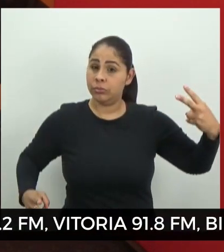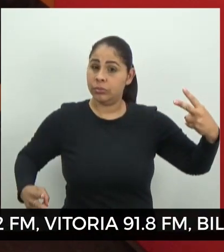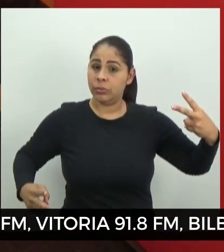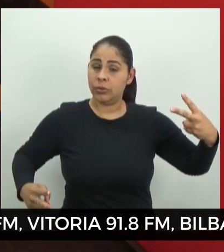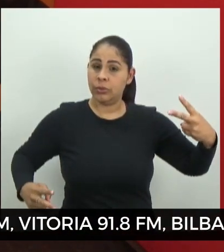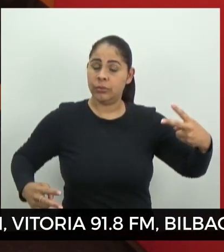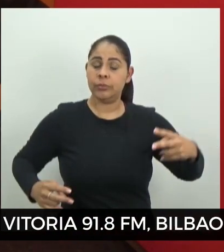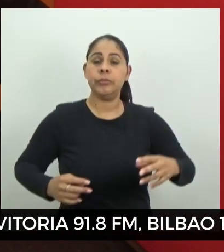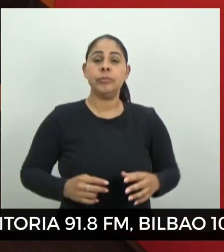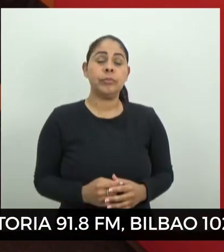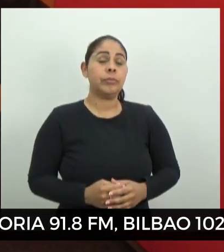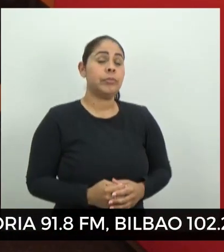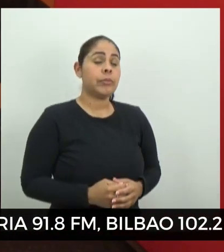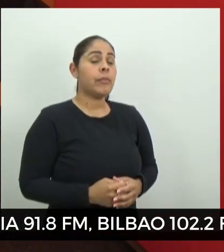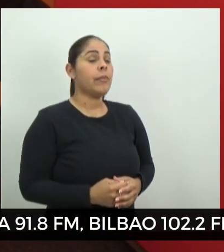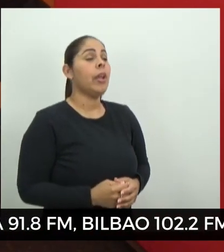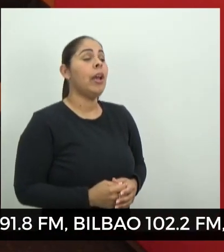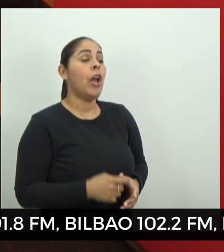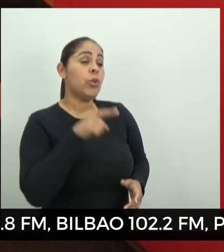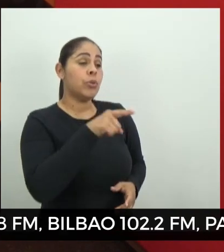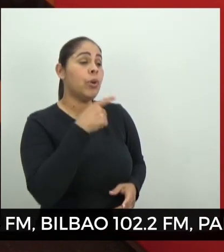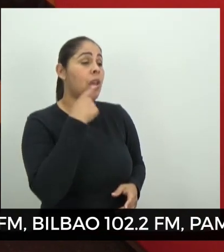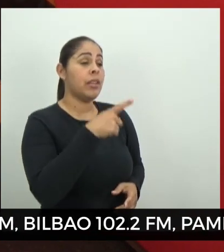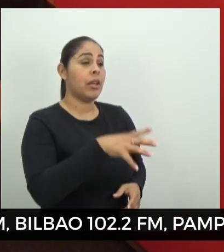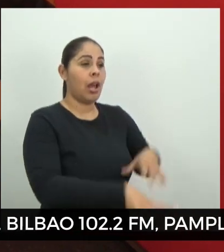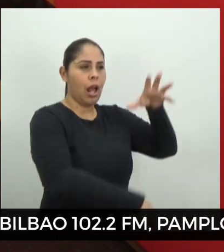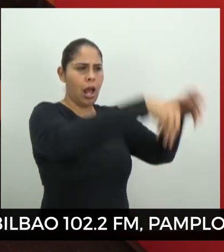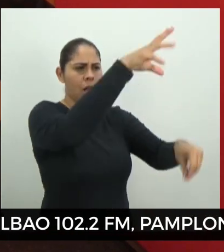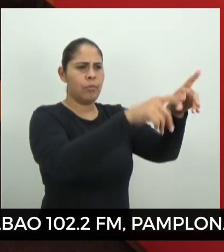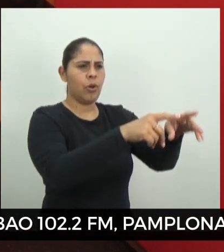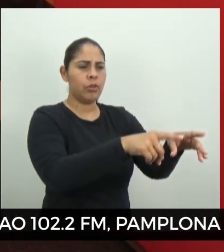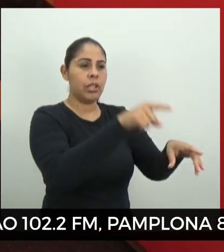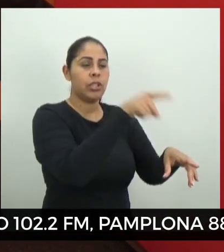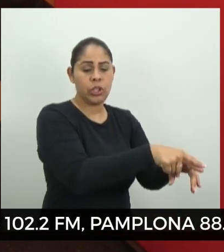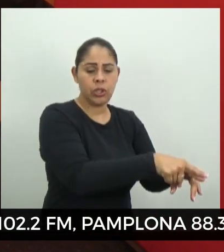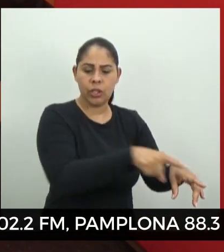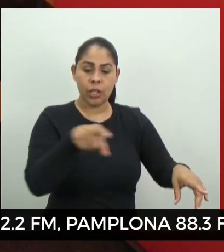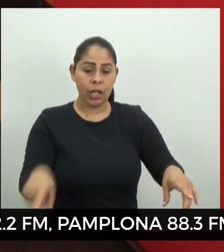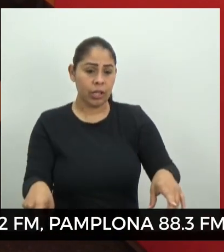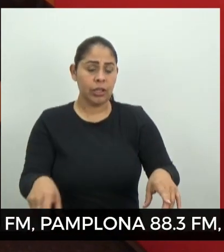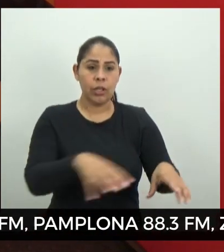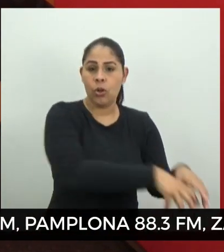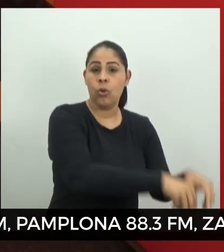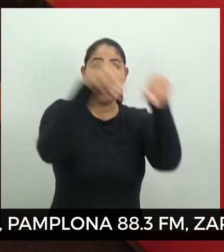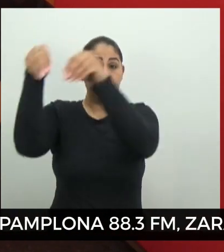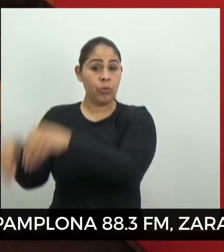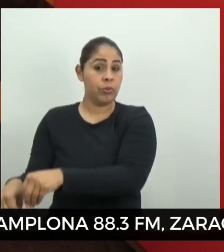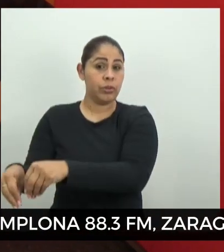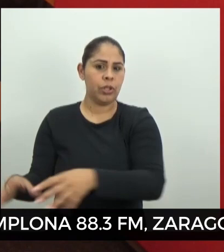Dice, entonces, le diréis a este monte, pásate de aquí, allá, y se pasará, y nada os será